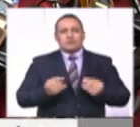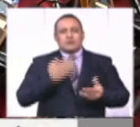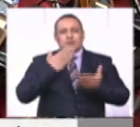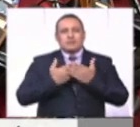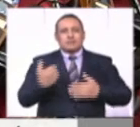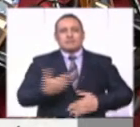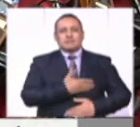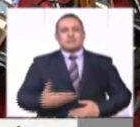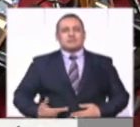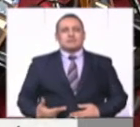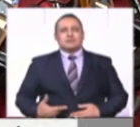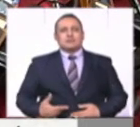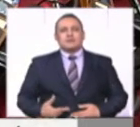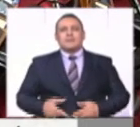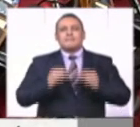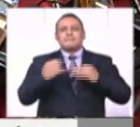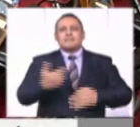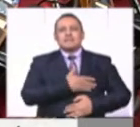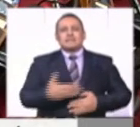presidente